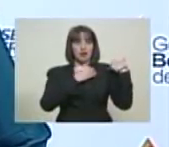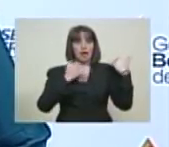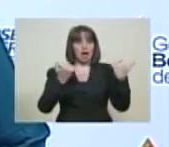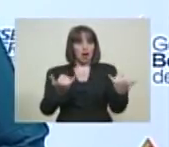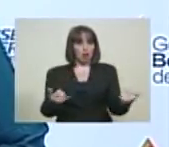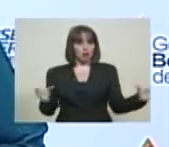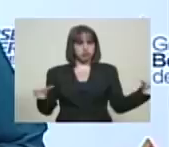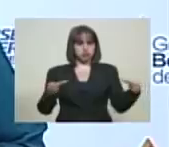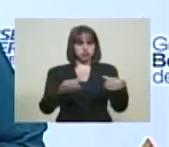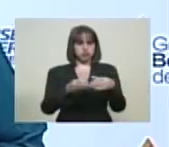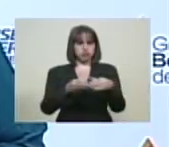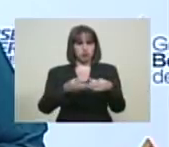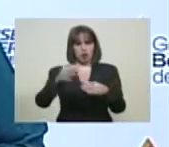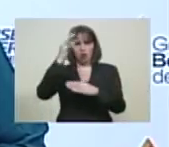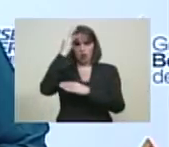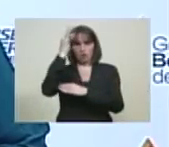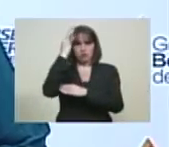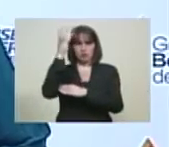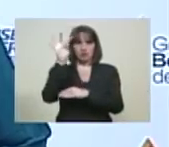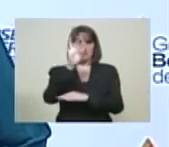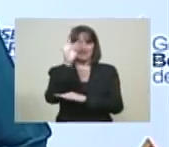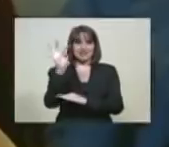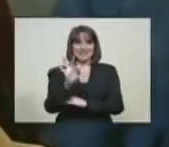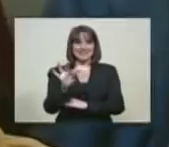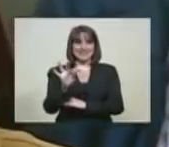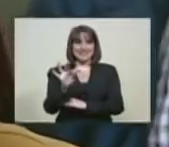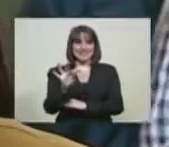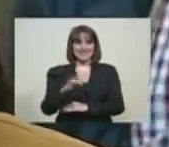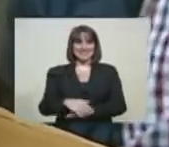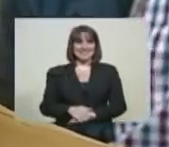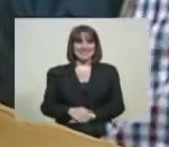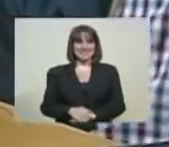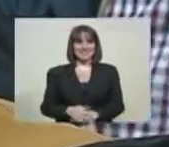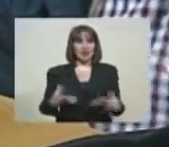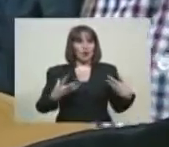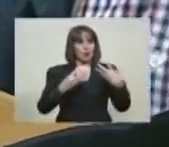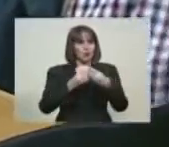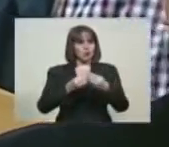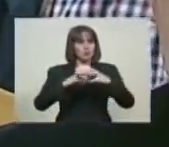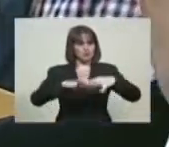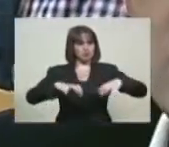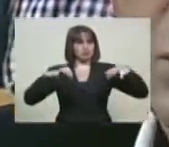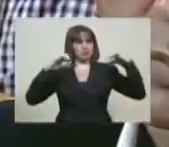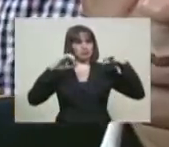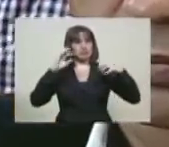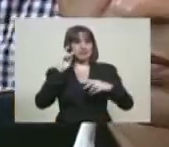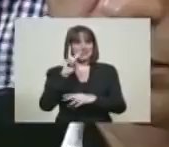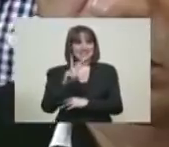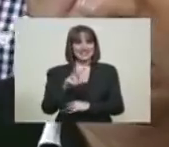reuniendo el consejo federal de gobierno en una plenaria ampliada